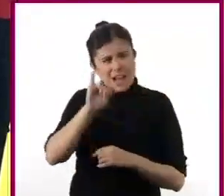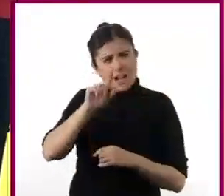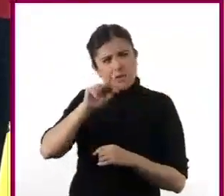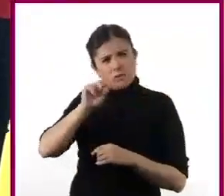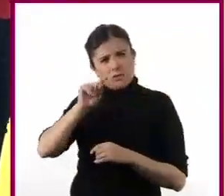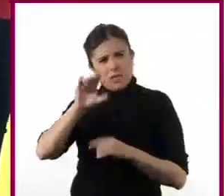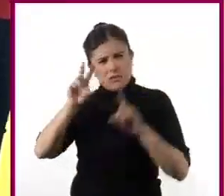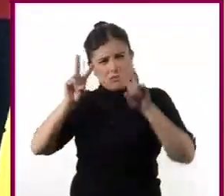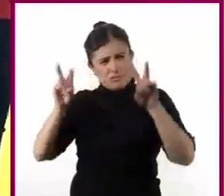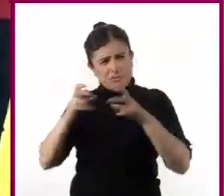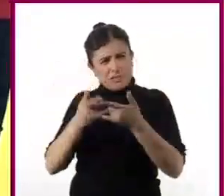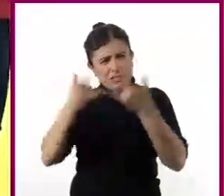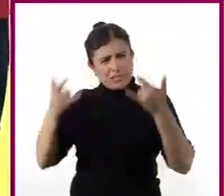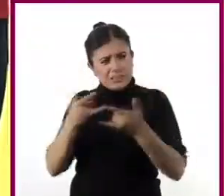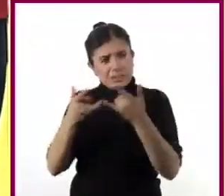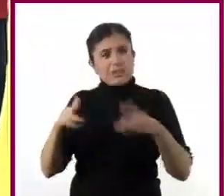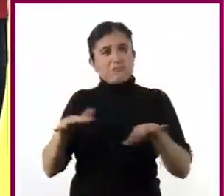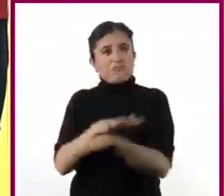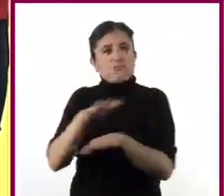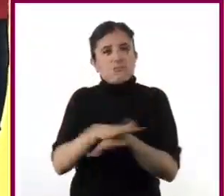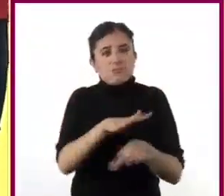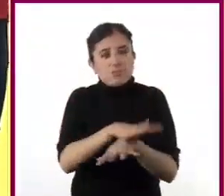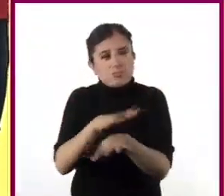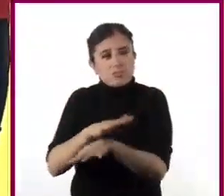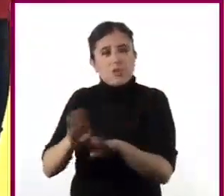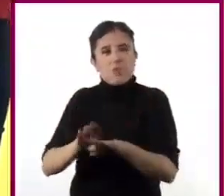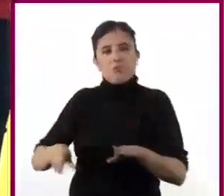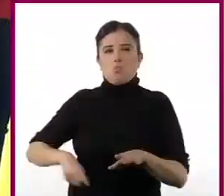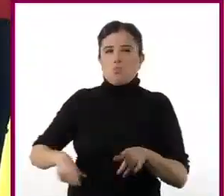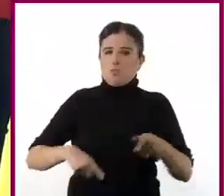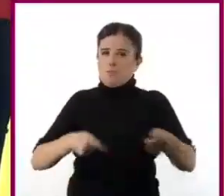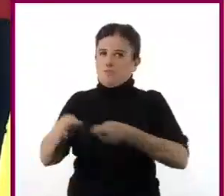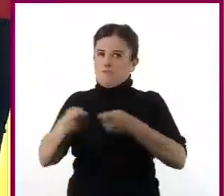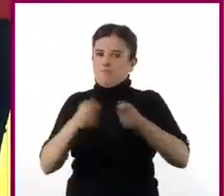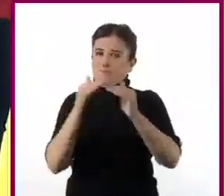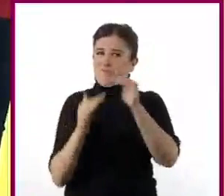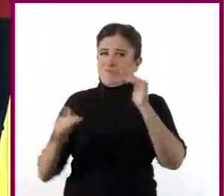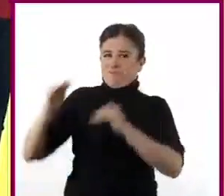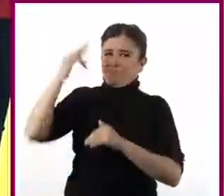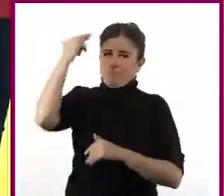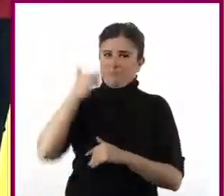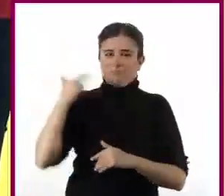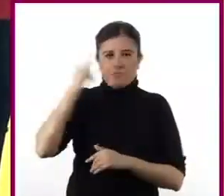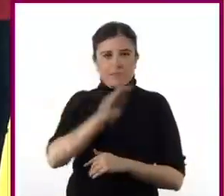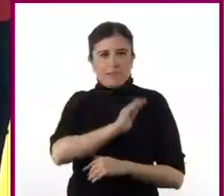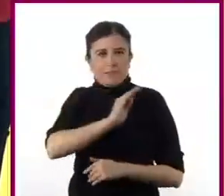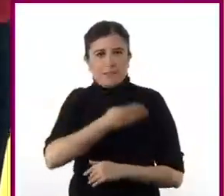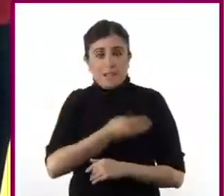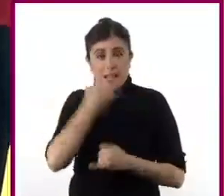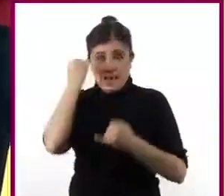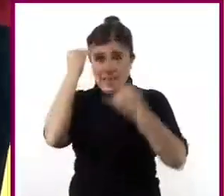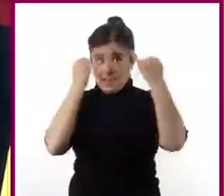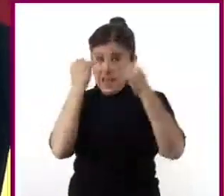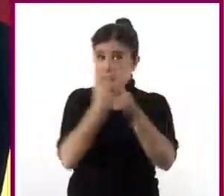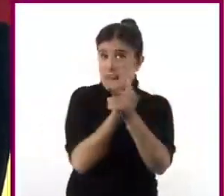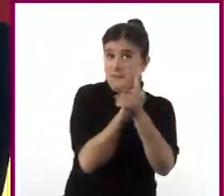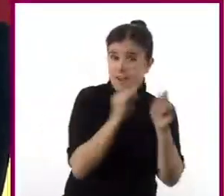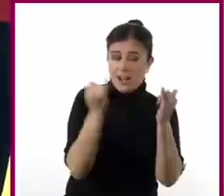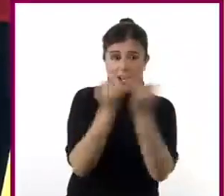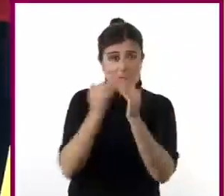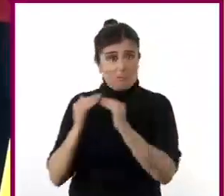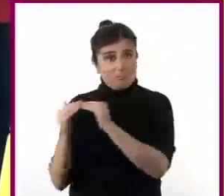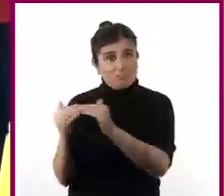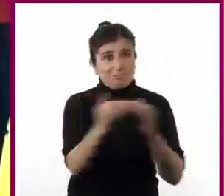provocó algunas modificaciones en las formas de gobernar de los monarcas españoles. Sin embargo, las ideas de libertad e